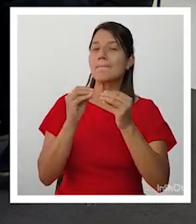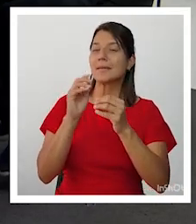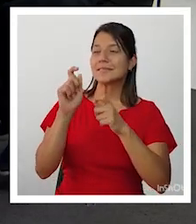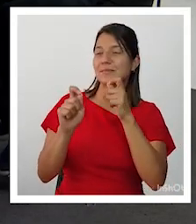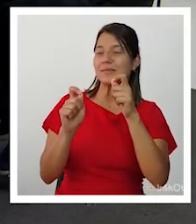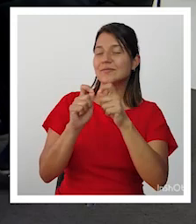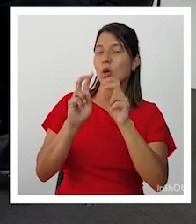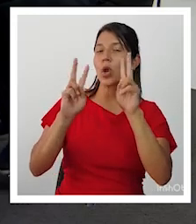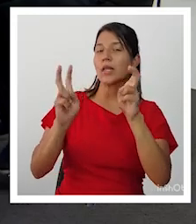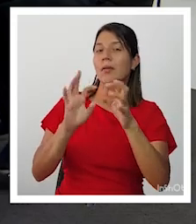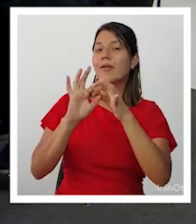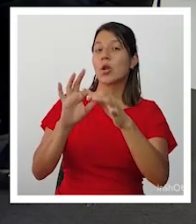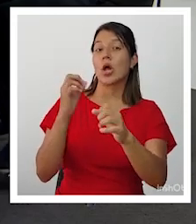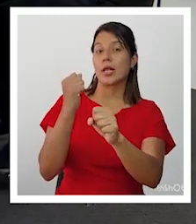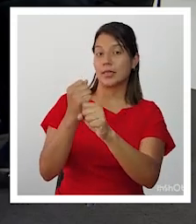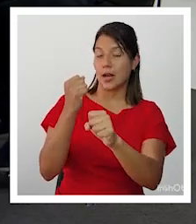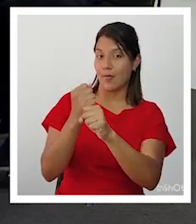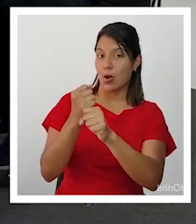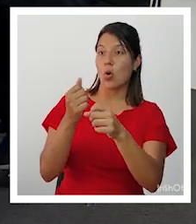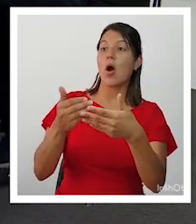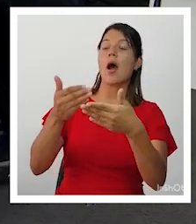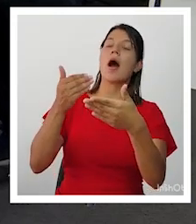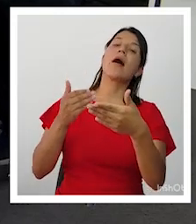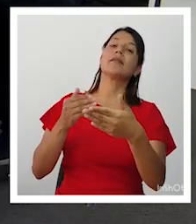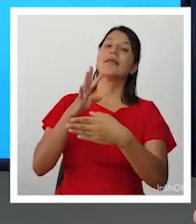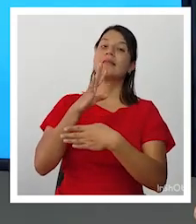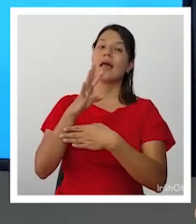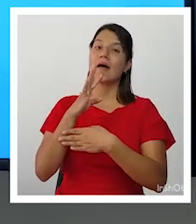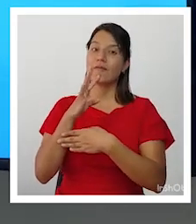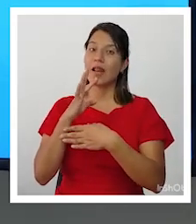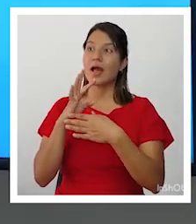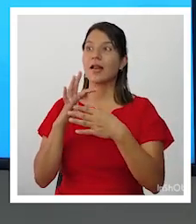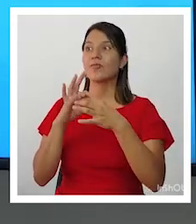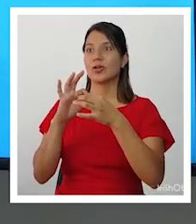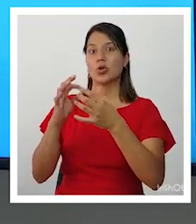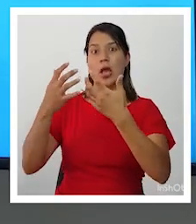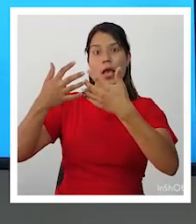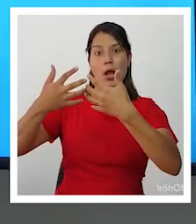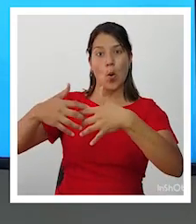trabajo, antes de hablar de la compañía de danza.